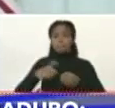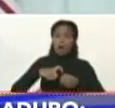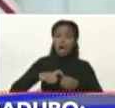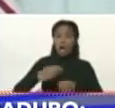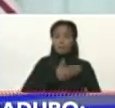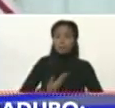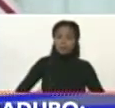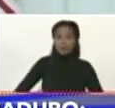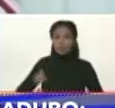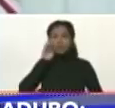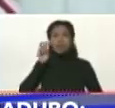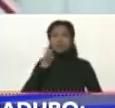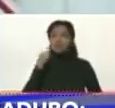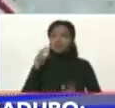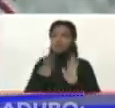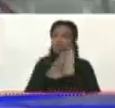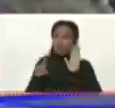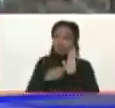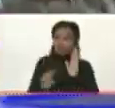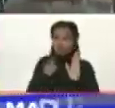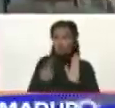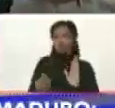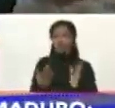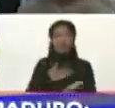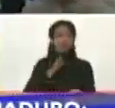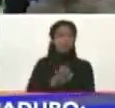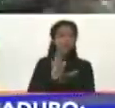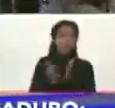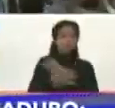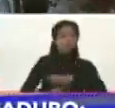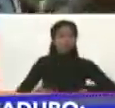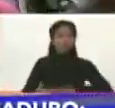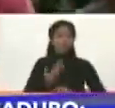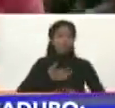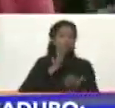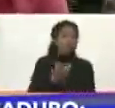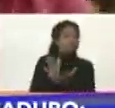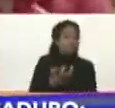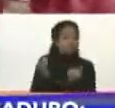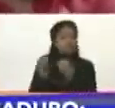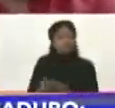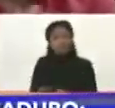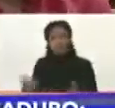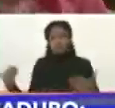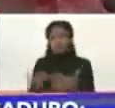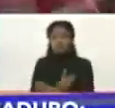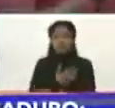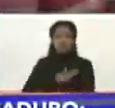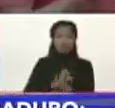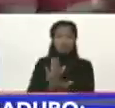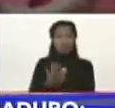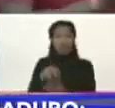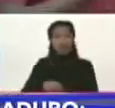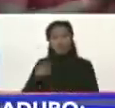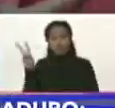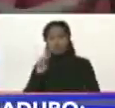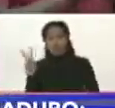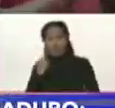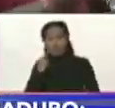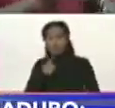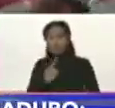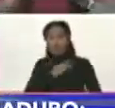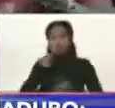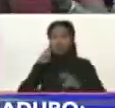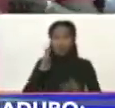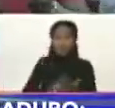como dice la Constitución. Basta de caos, basta de violencia, basta de golpe de Estado. Desde Venezuela decimos